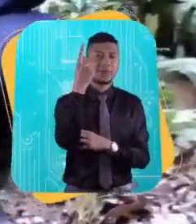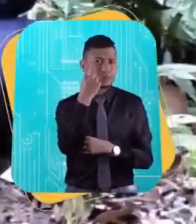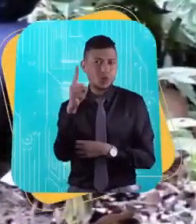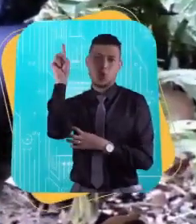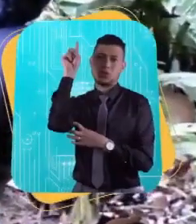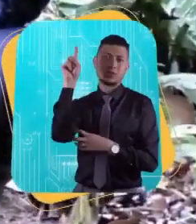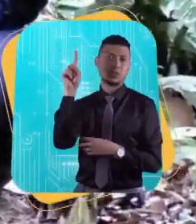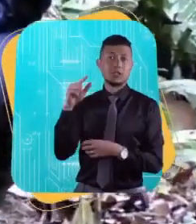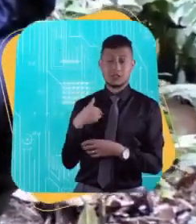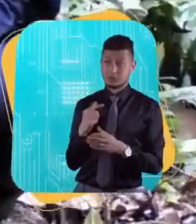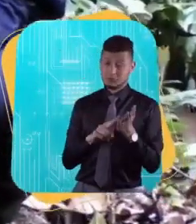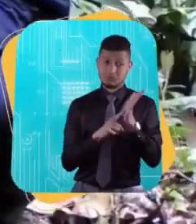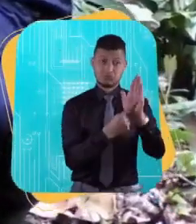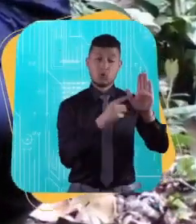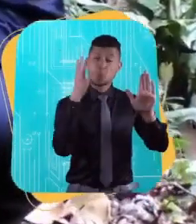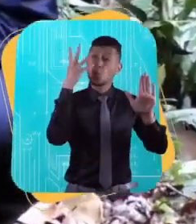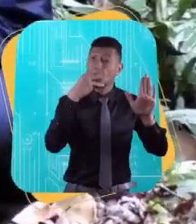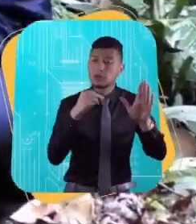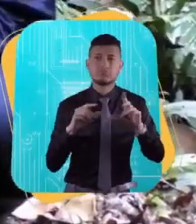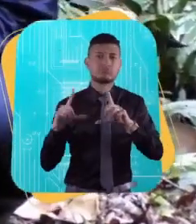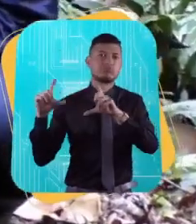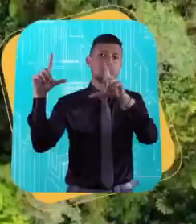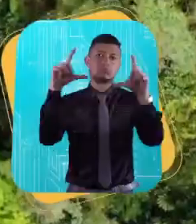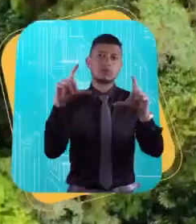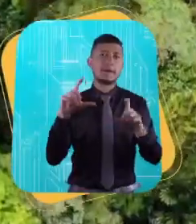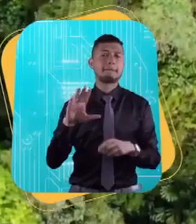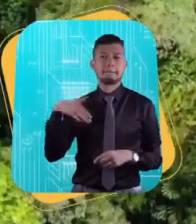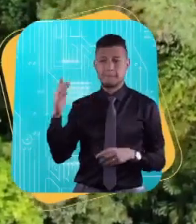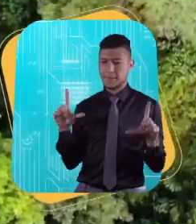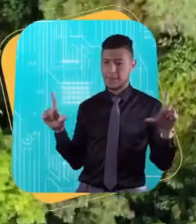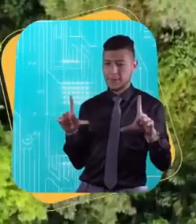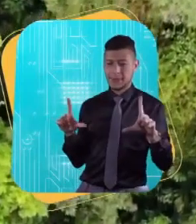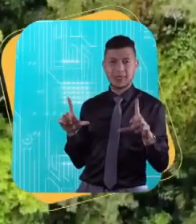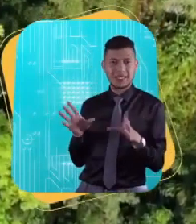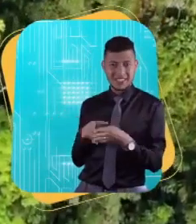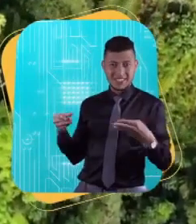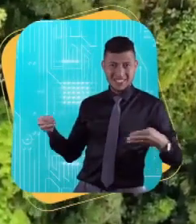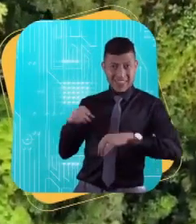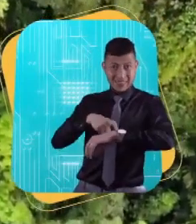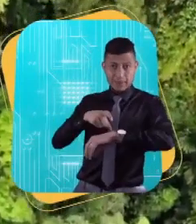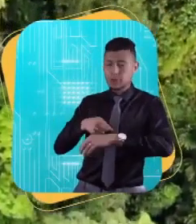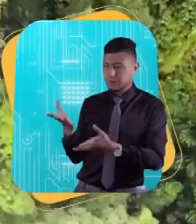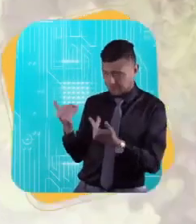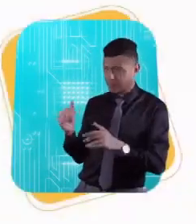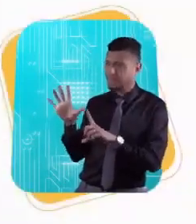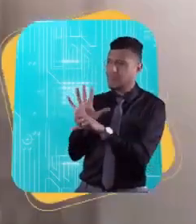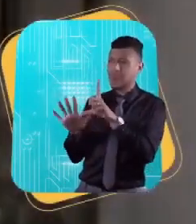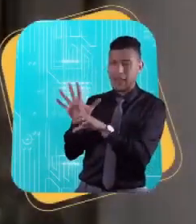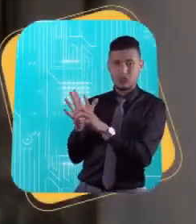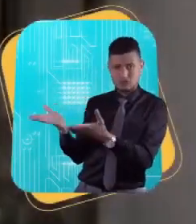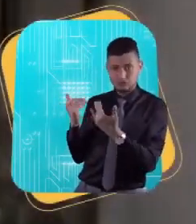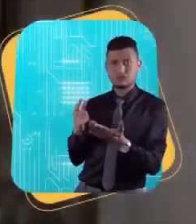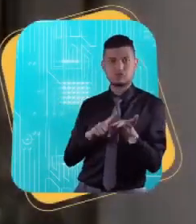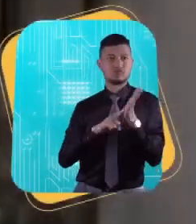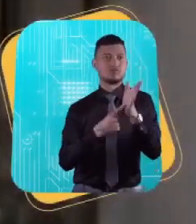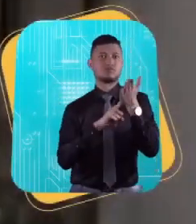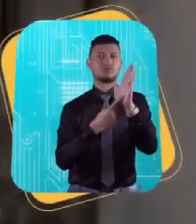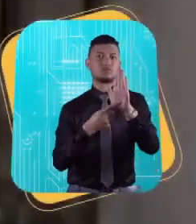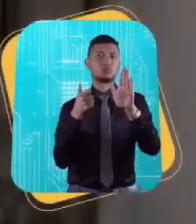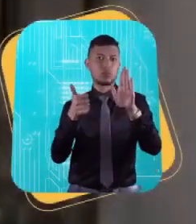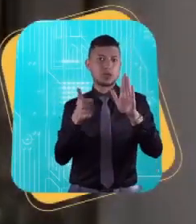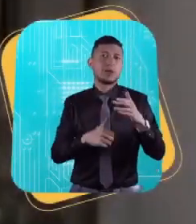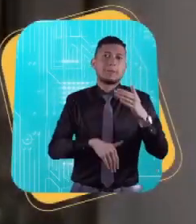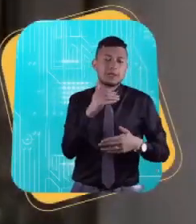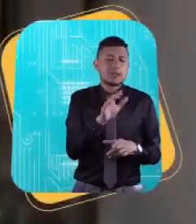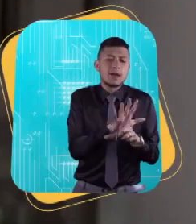Yo tengo que mostrar lo que yo veo hermoso. Y ya el canal del Tiempo Televisión dijo, pásenme esos videos que están muy buenos y